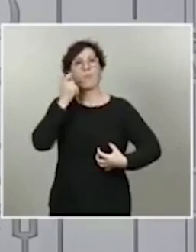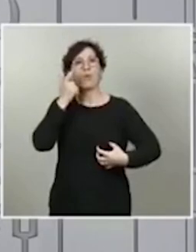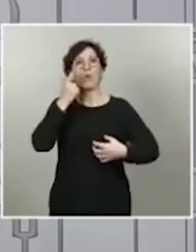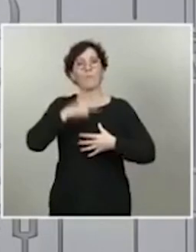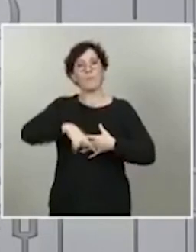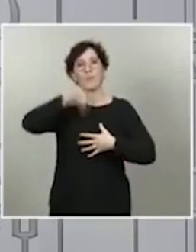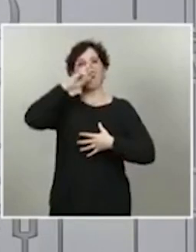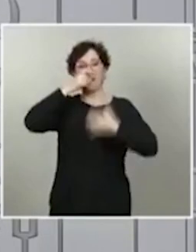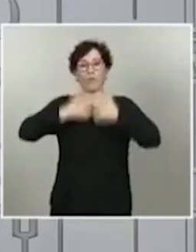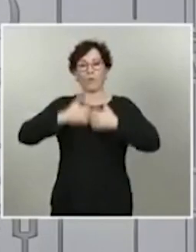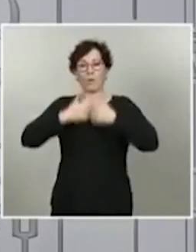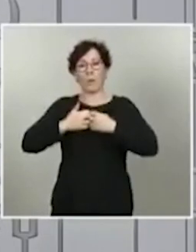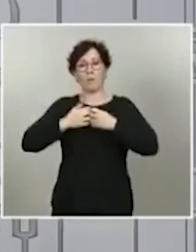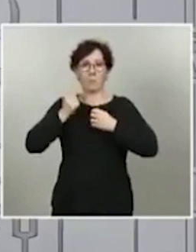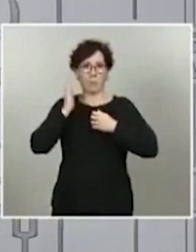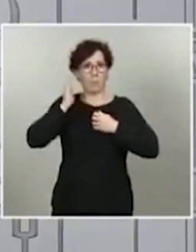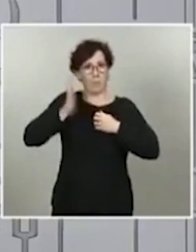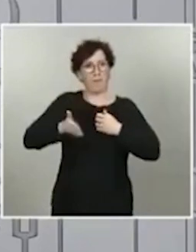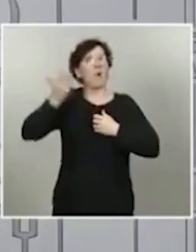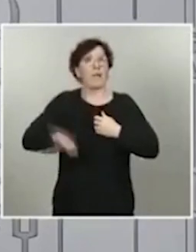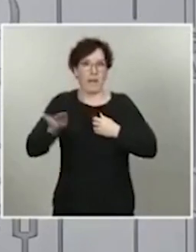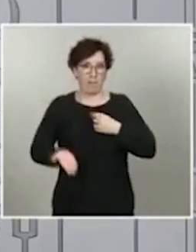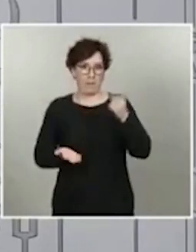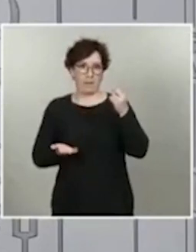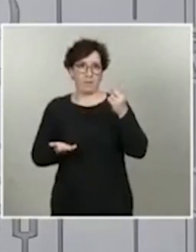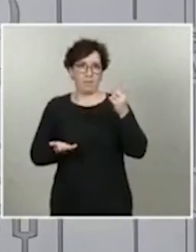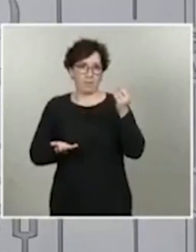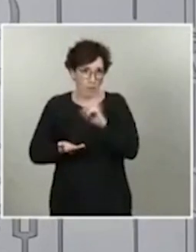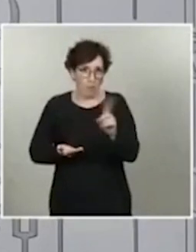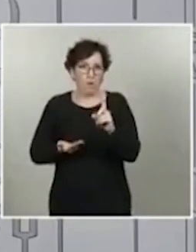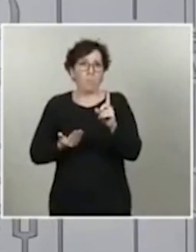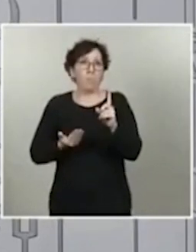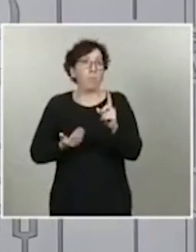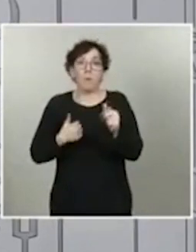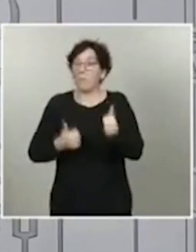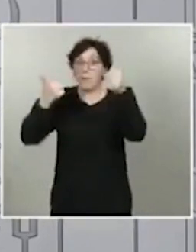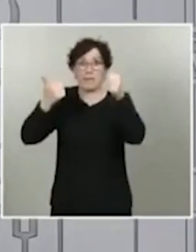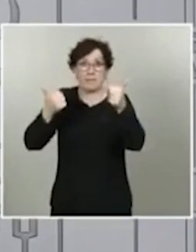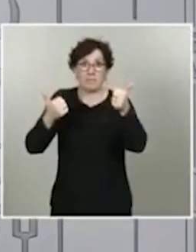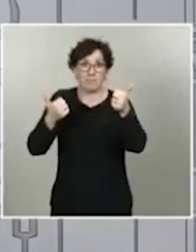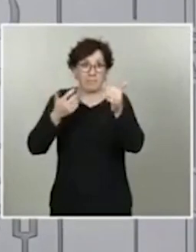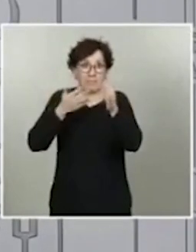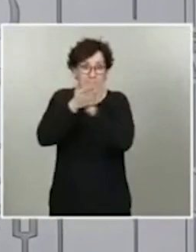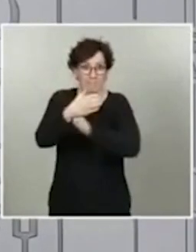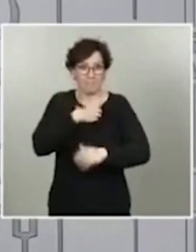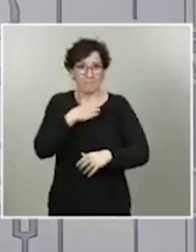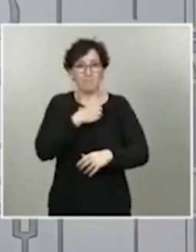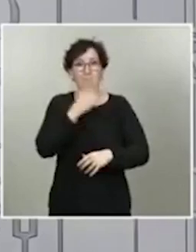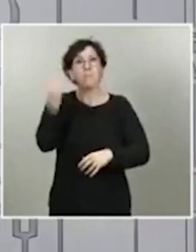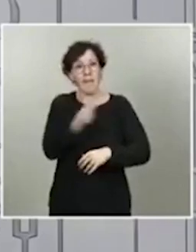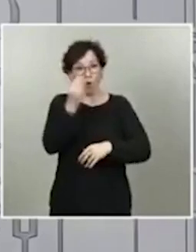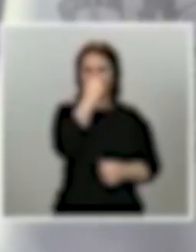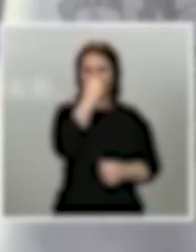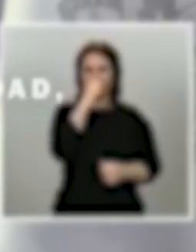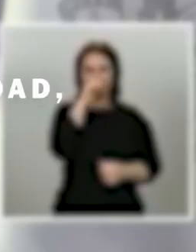Y la verdad es que no les puedo decir mucho más. Así que si les parece bien hacerme la pregunta de nuevo mañana, esta misma